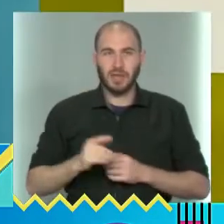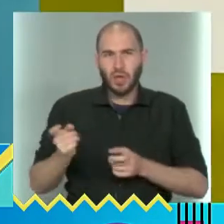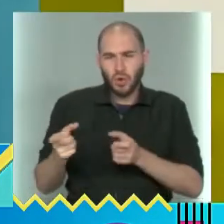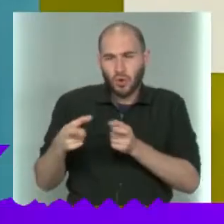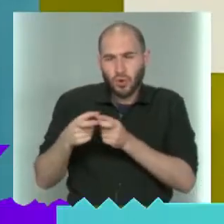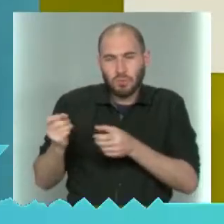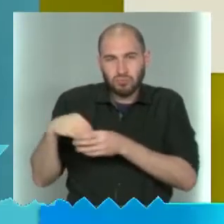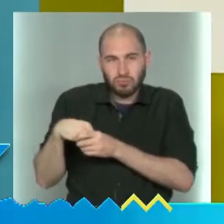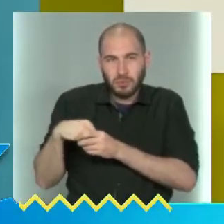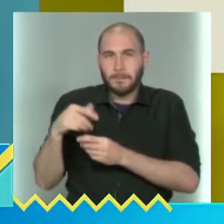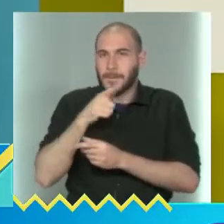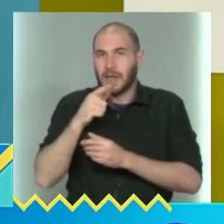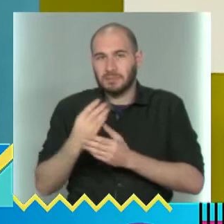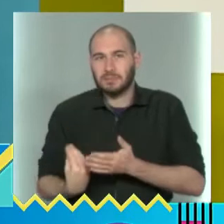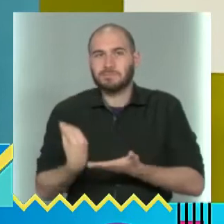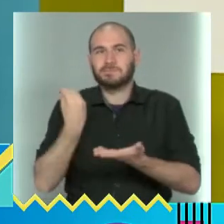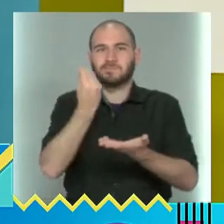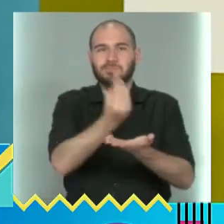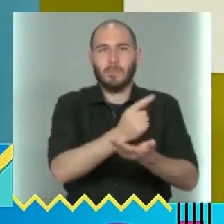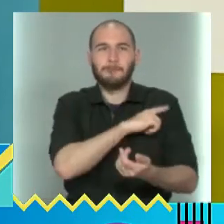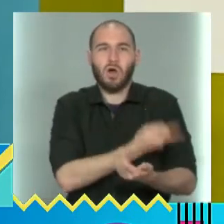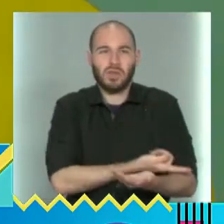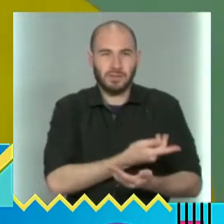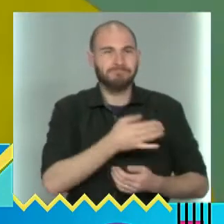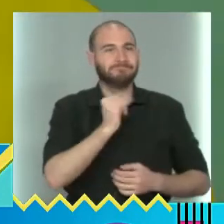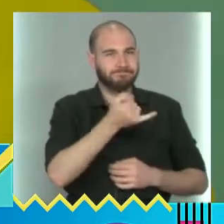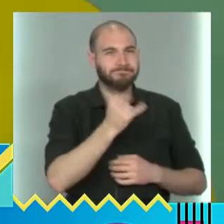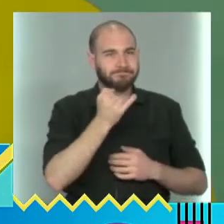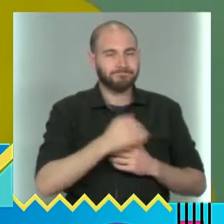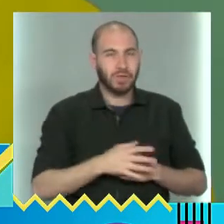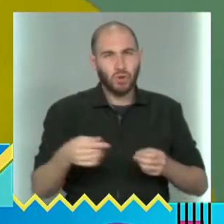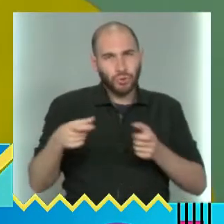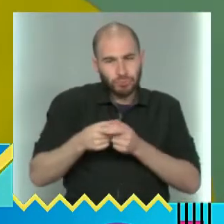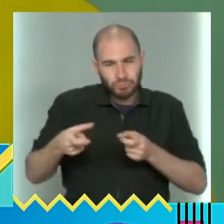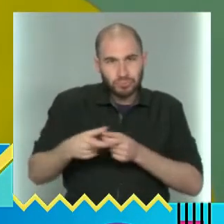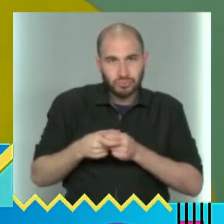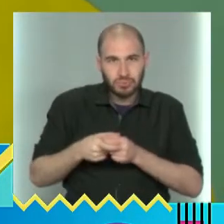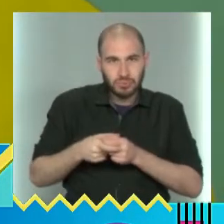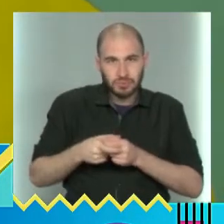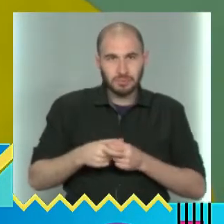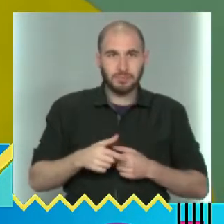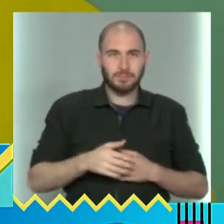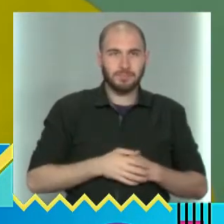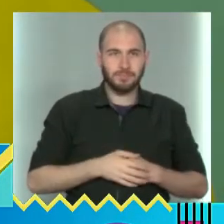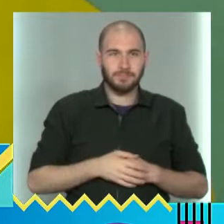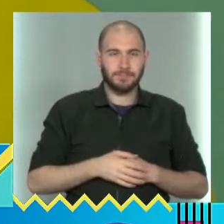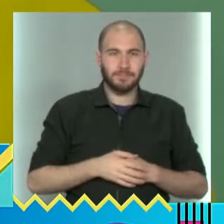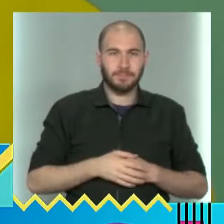minoría, entre comillas, pasa a ser parte del poder, en definitiva. Exactamente, esta minoría,